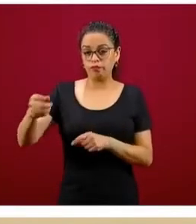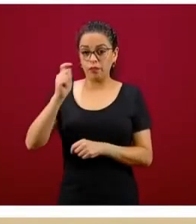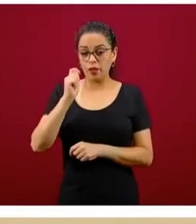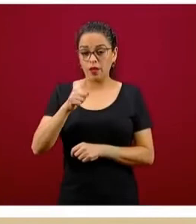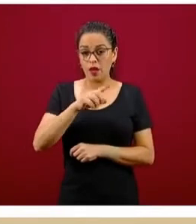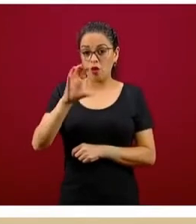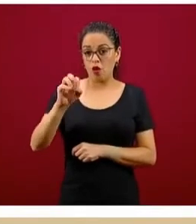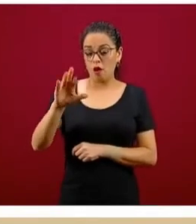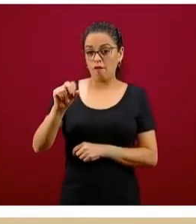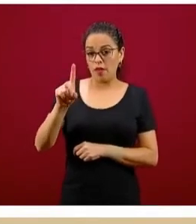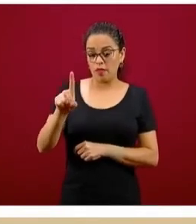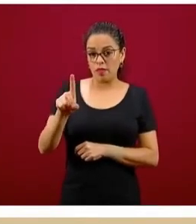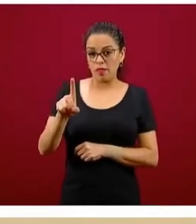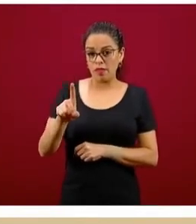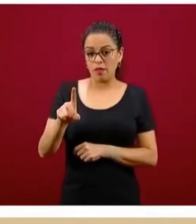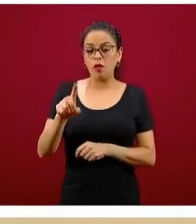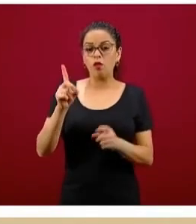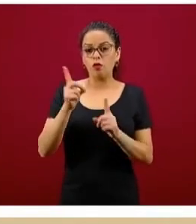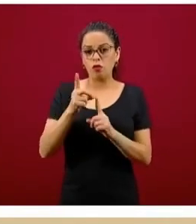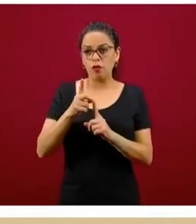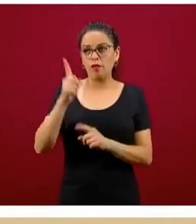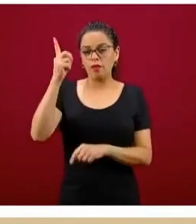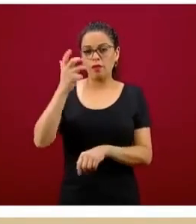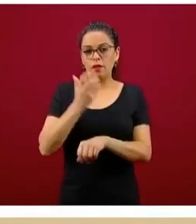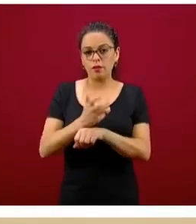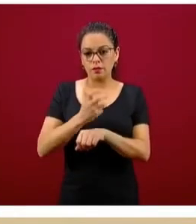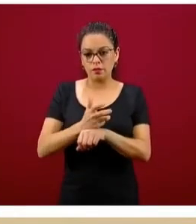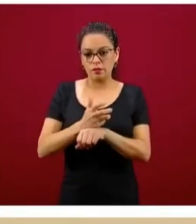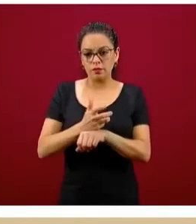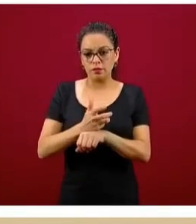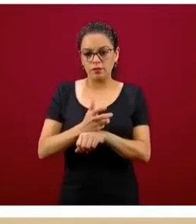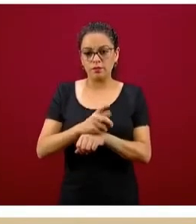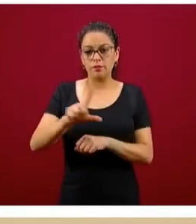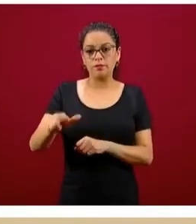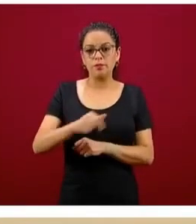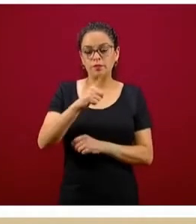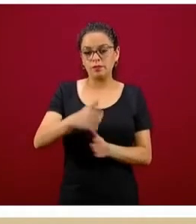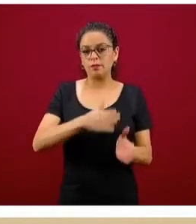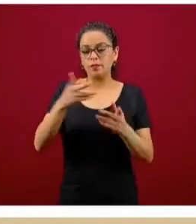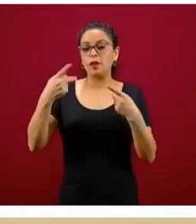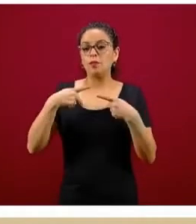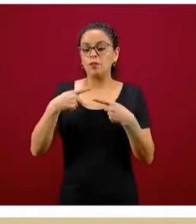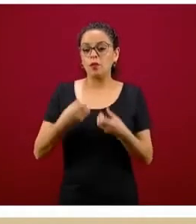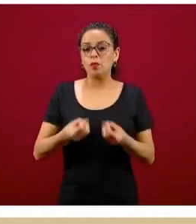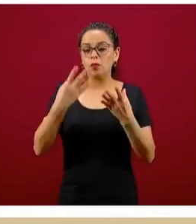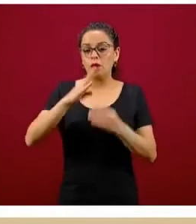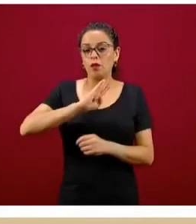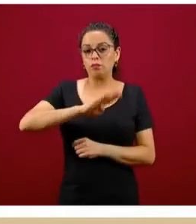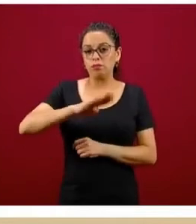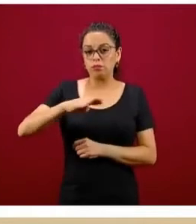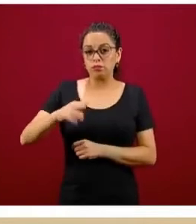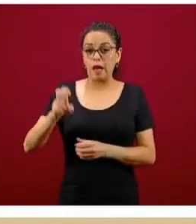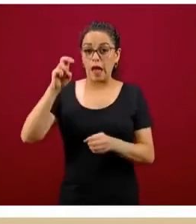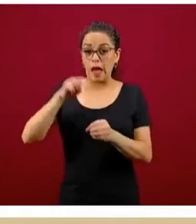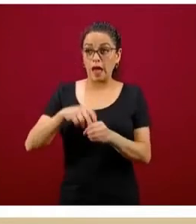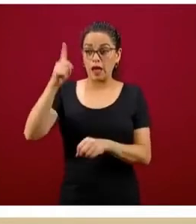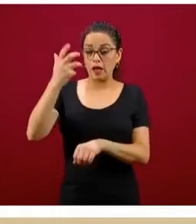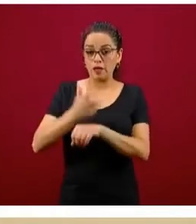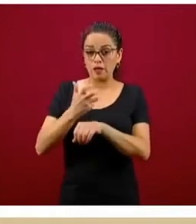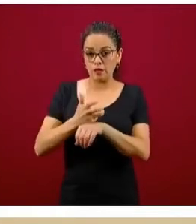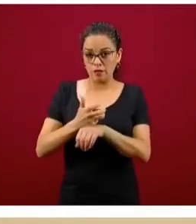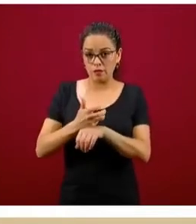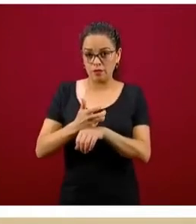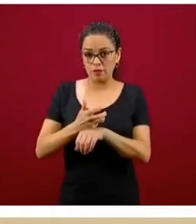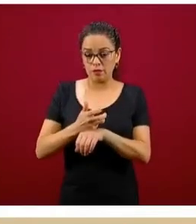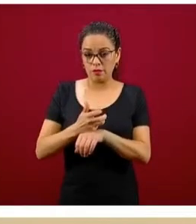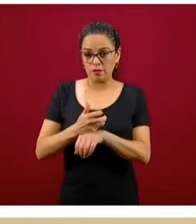en Estados Unidos, enseguida las personas que han fallecido, por COVID en Estados Unidos. Y la última